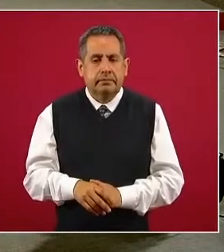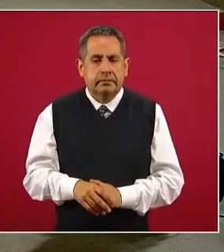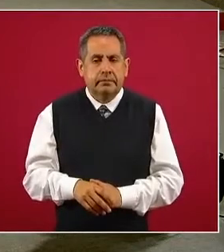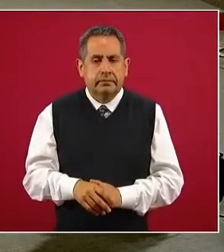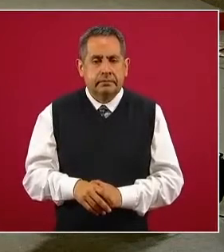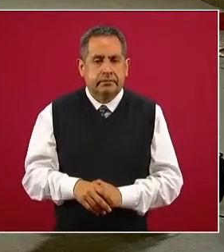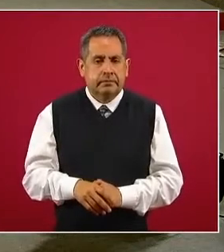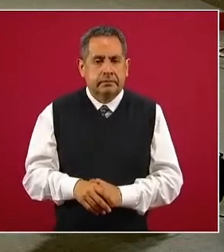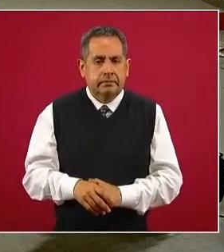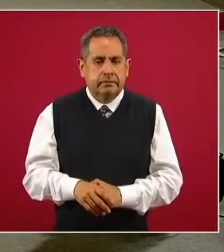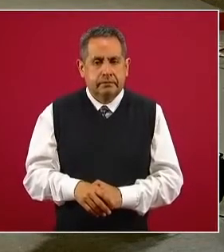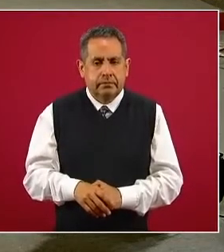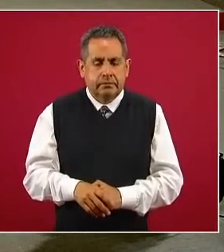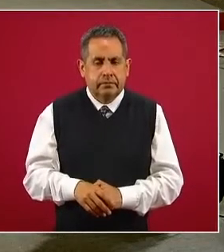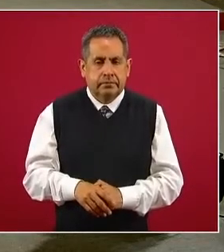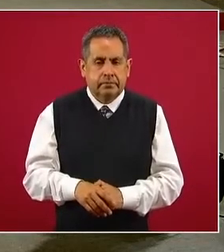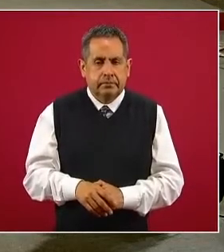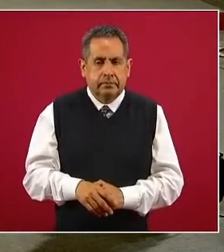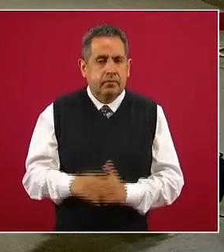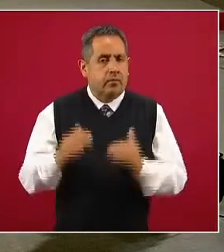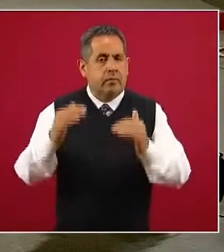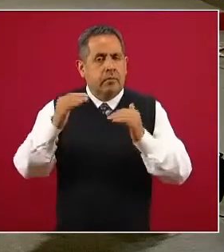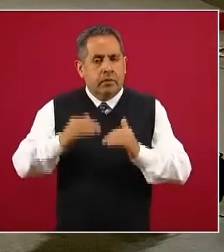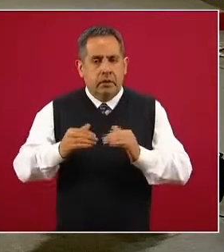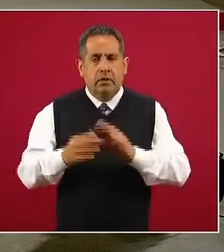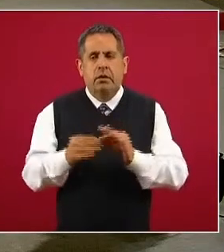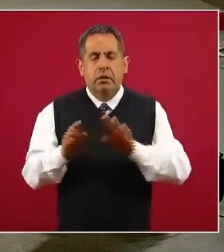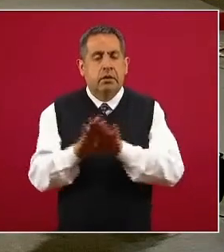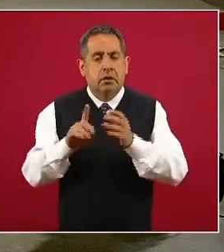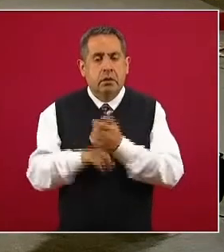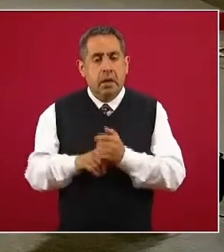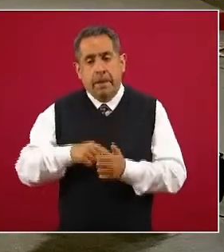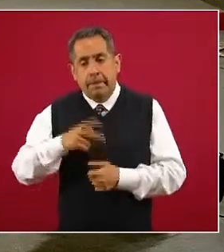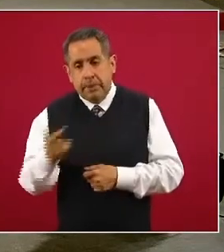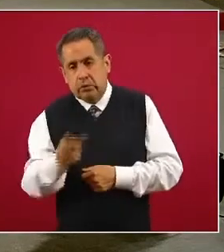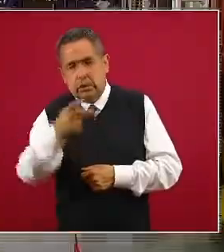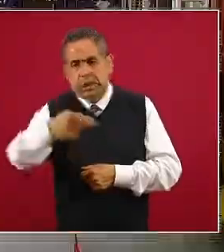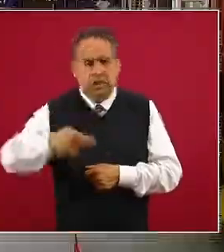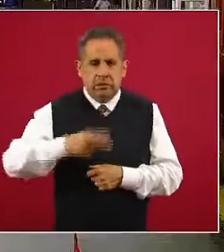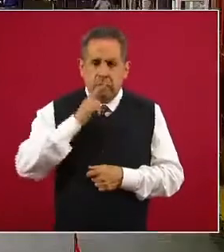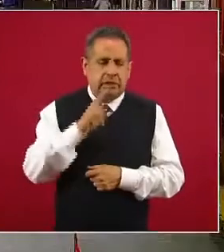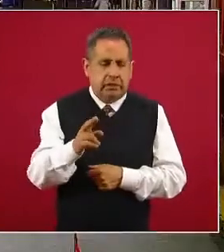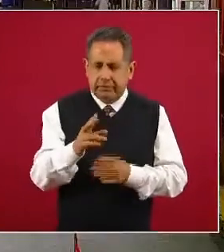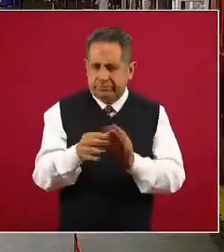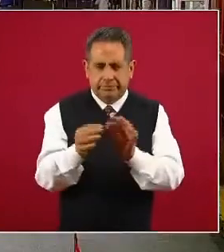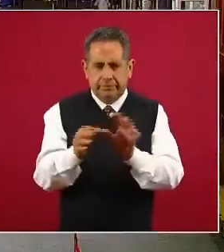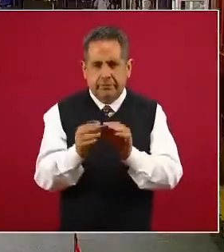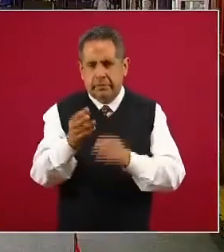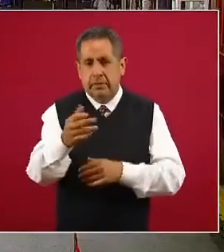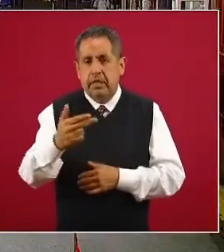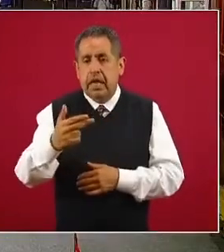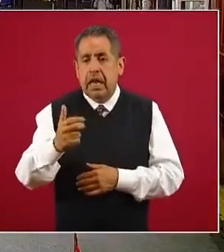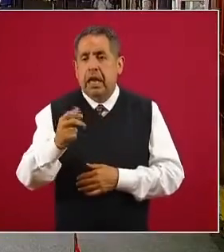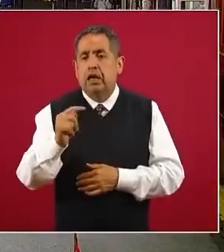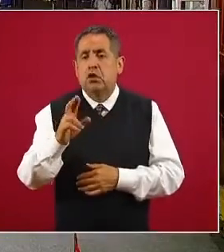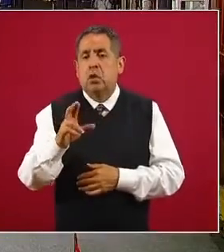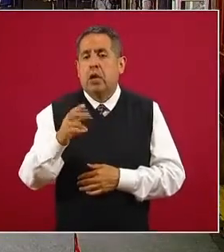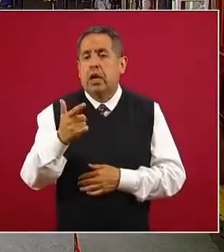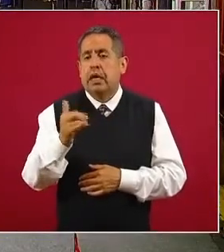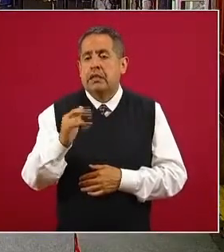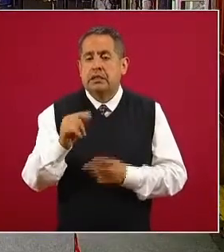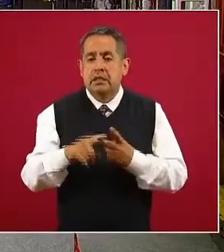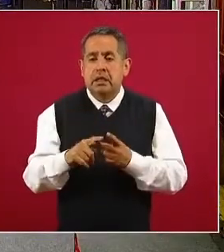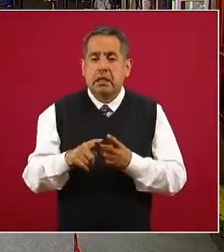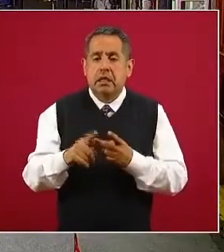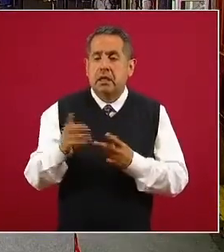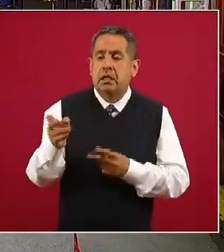Vamos a pasar a la sección de preguntas y respuestas. Héctor García, Grupo